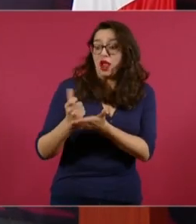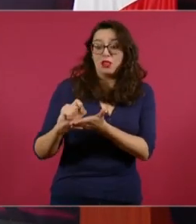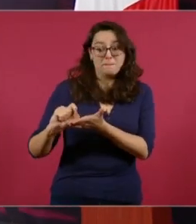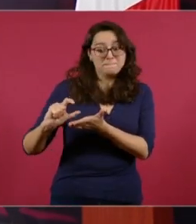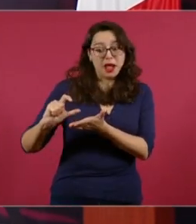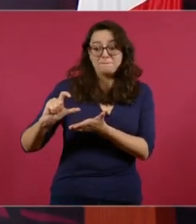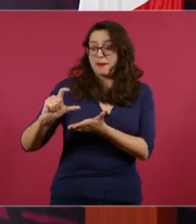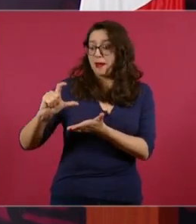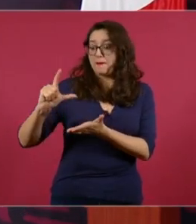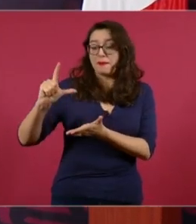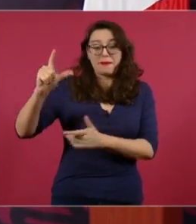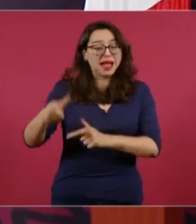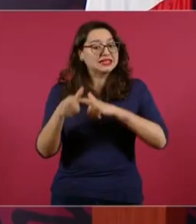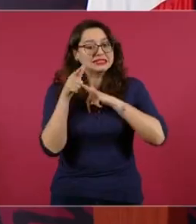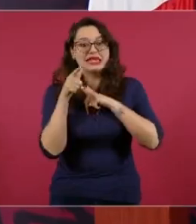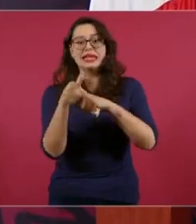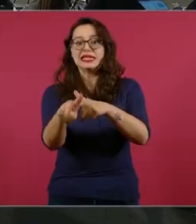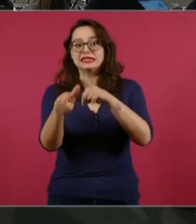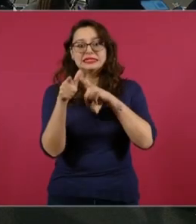salario.